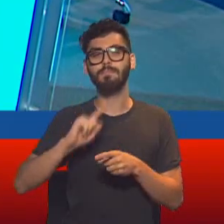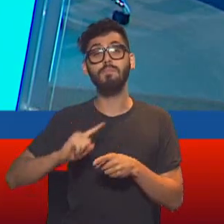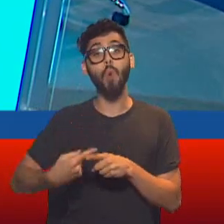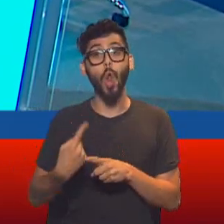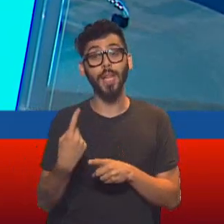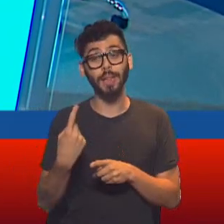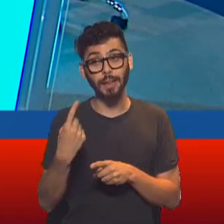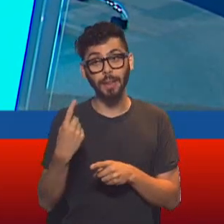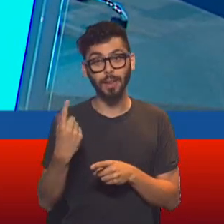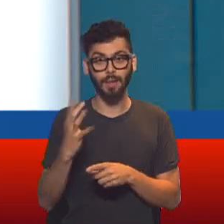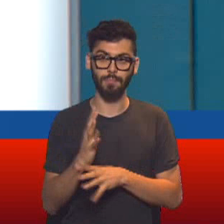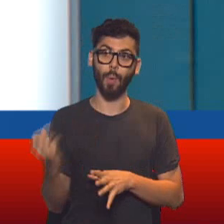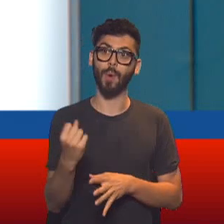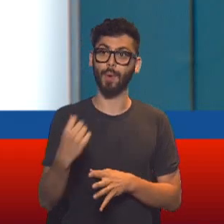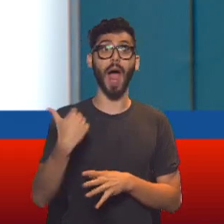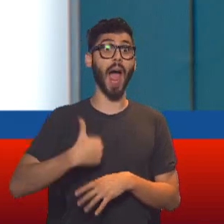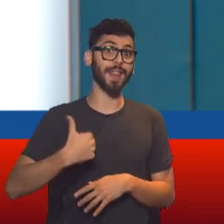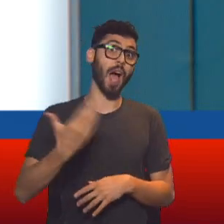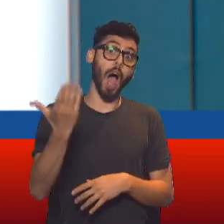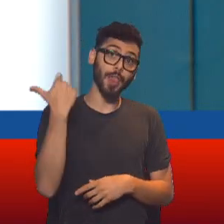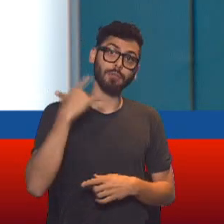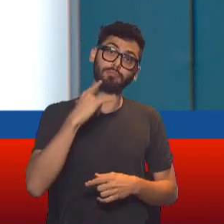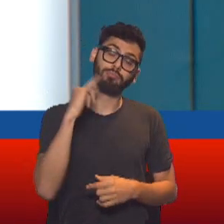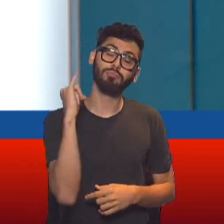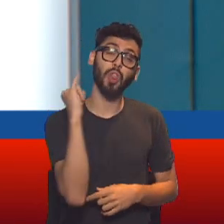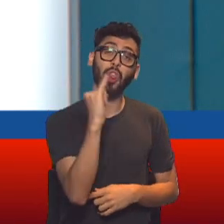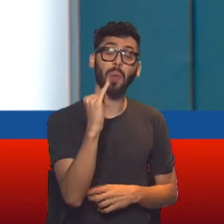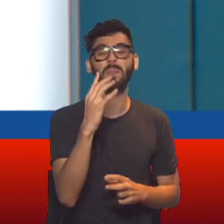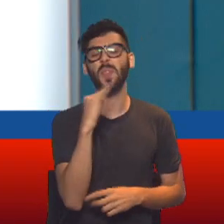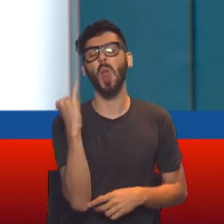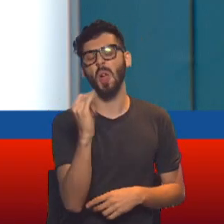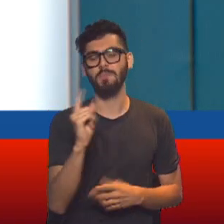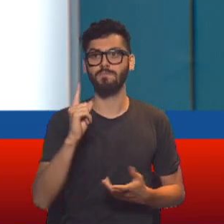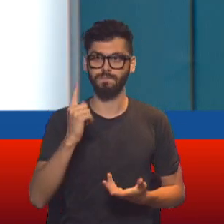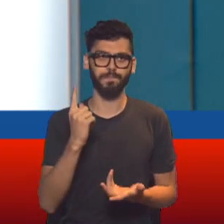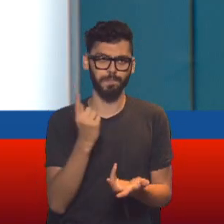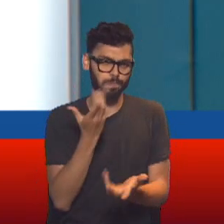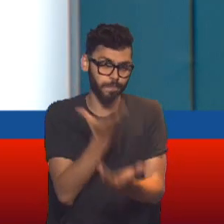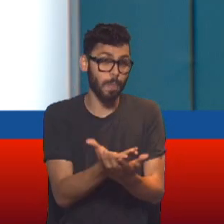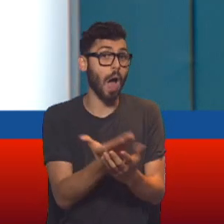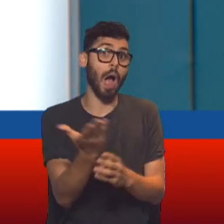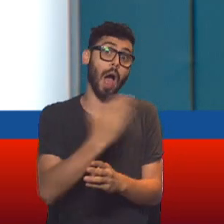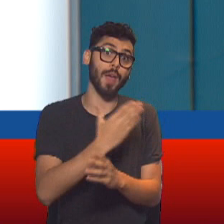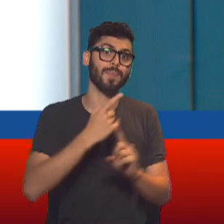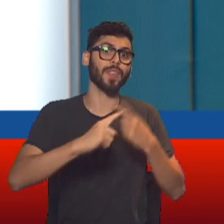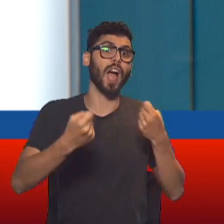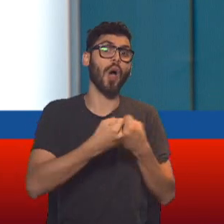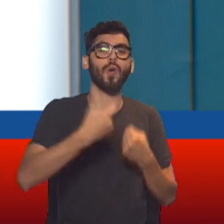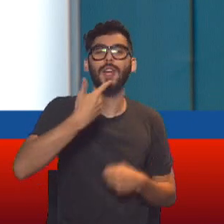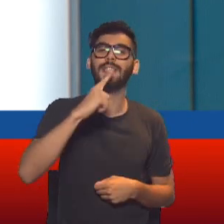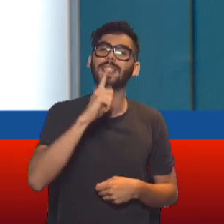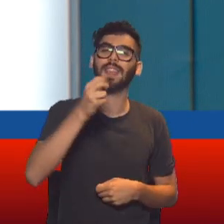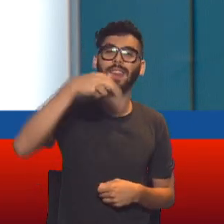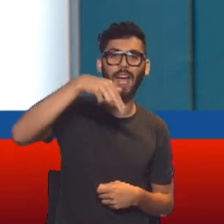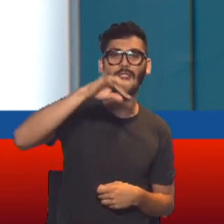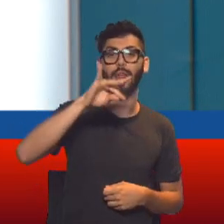la Argentina viene denunciando o planteando que de alguna forma el acuerdo stand-by que había firmado el expresidente, el